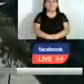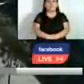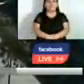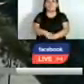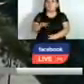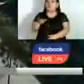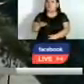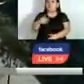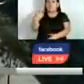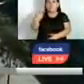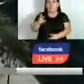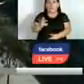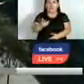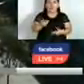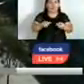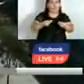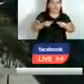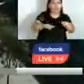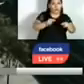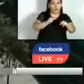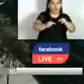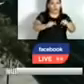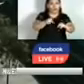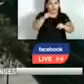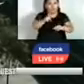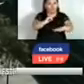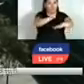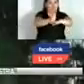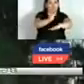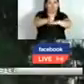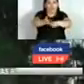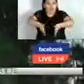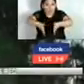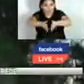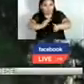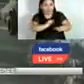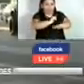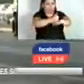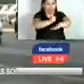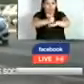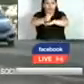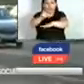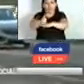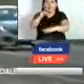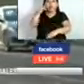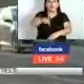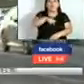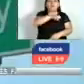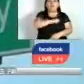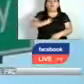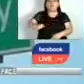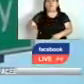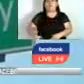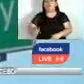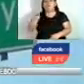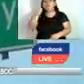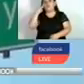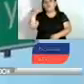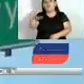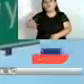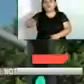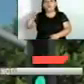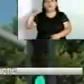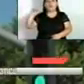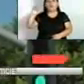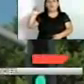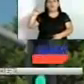Más de 50 nuevos negocios serán instalados en un área exclusiva para el comercio salvadoreño en el estado de Maryland